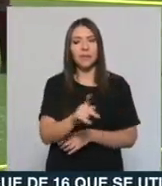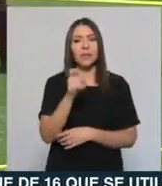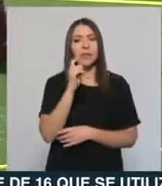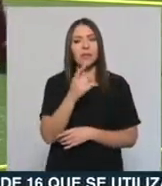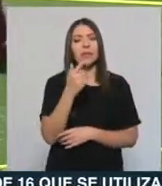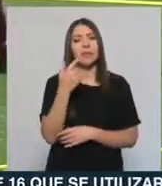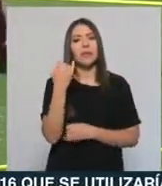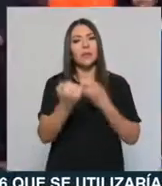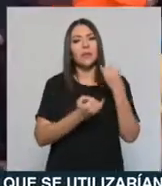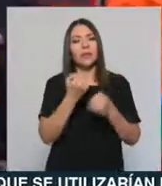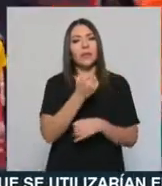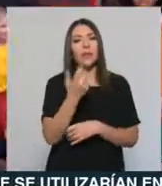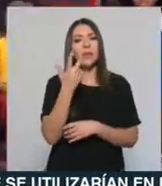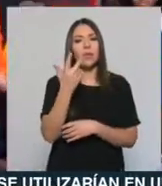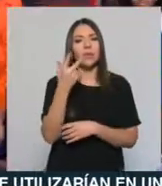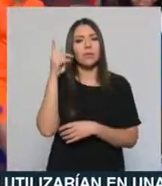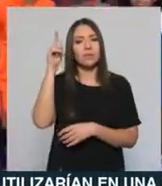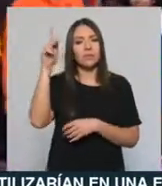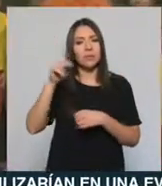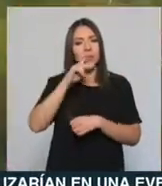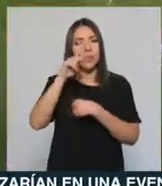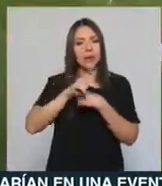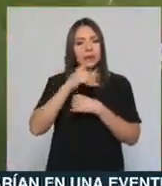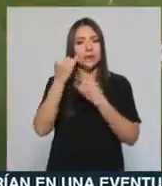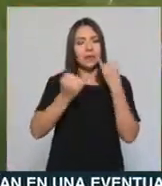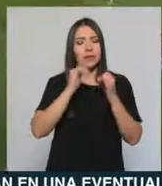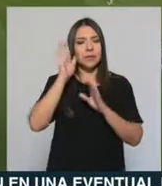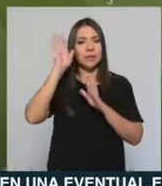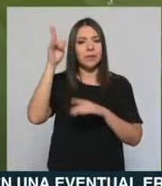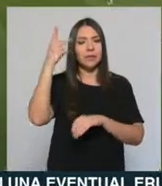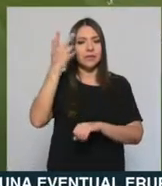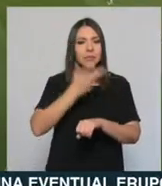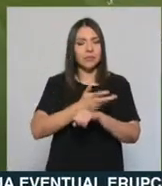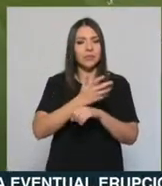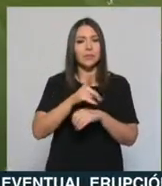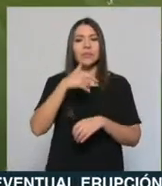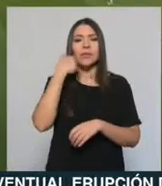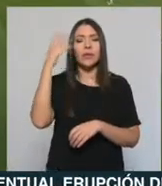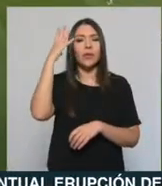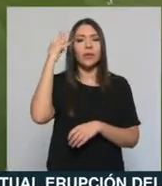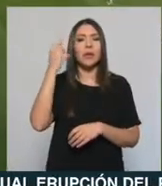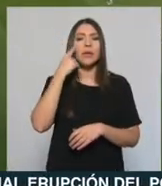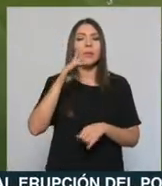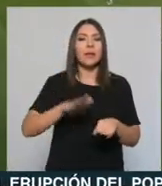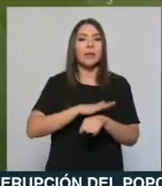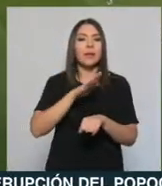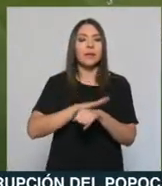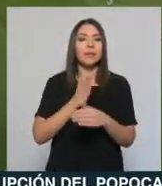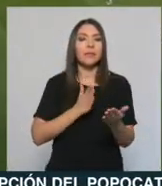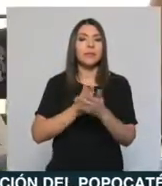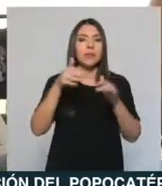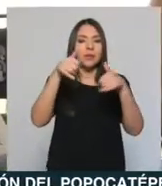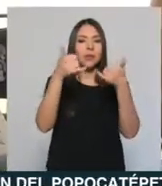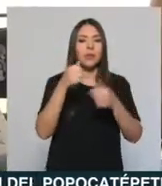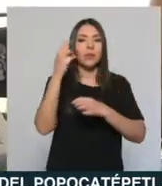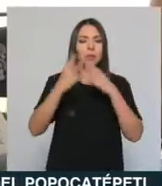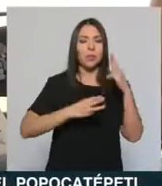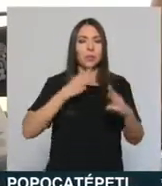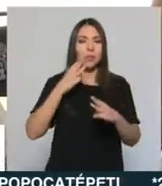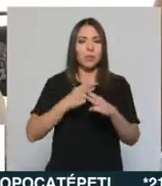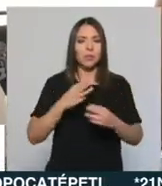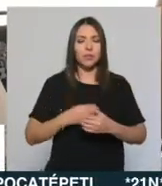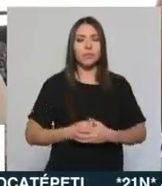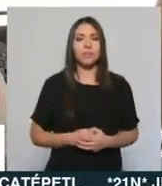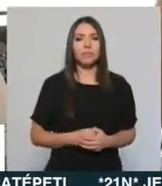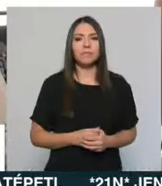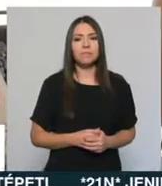en el extranjero. El rival en turno es la selección holandesa, clasificada a la Copa del Mundo y campeona vigente de la Eurocopa. Aunque sean